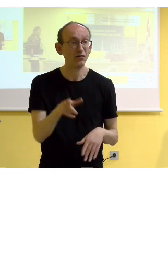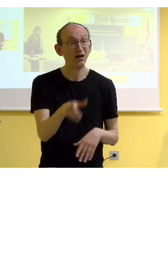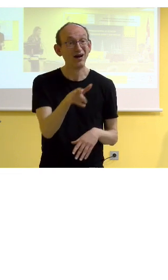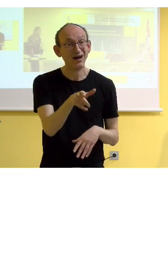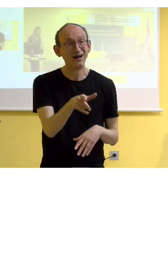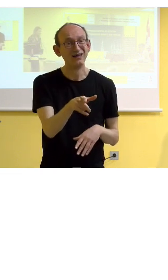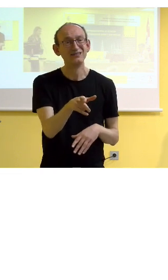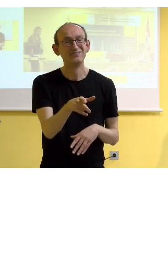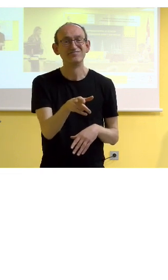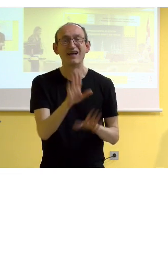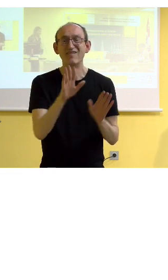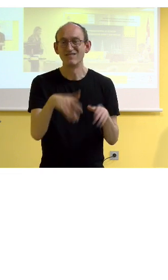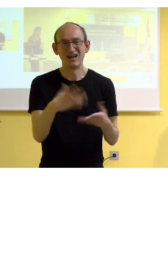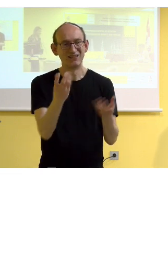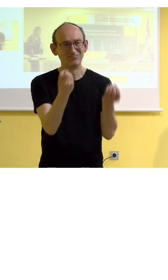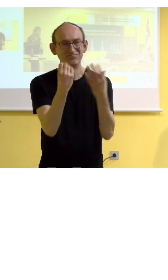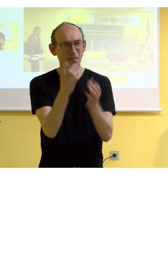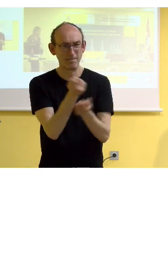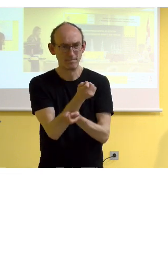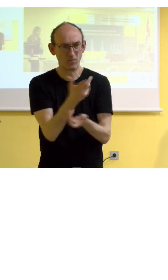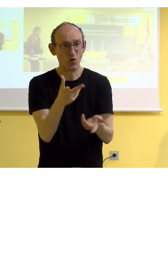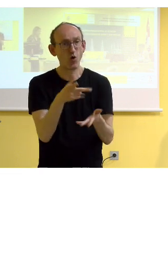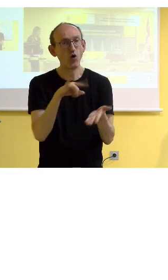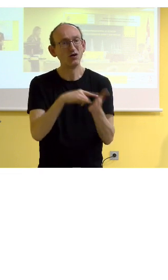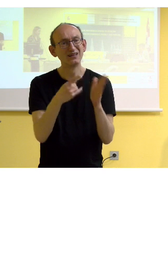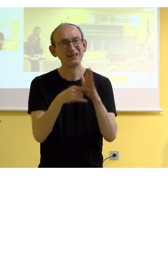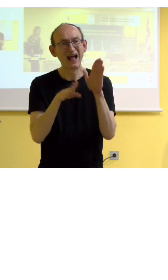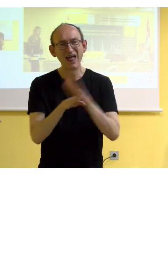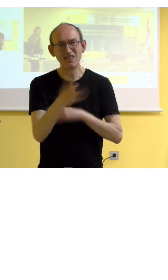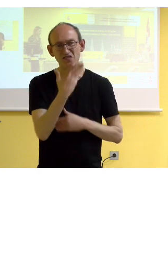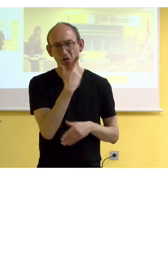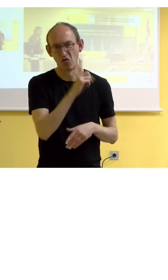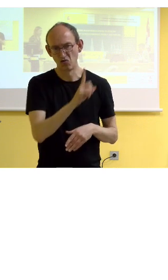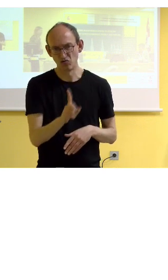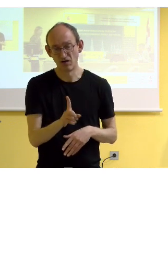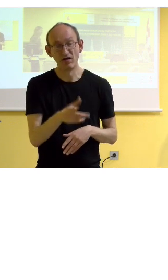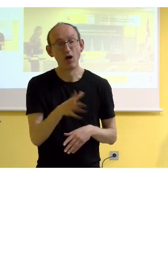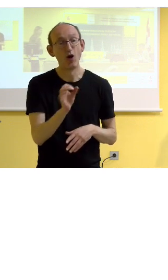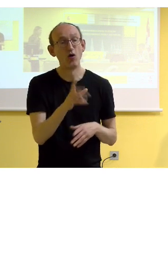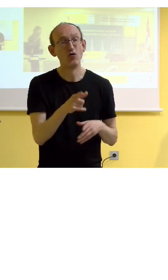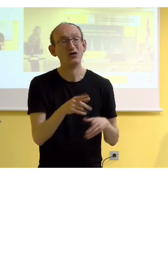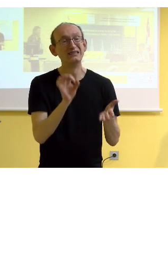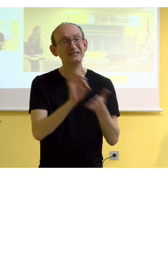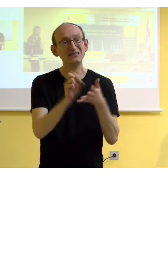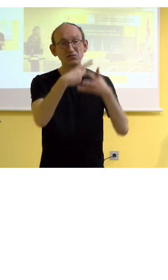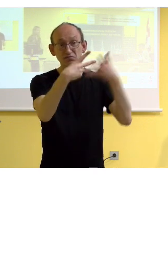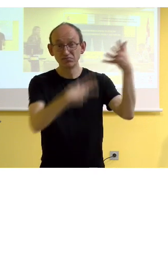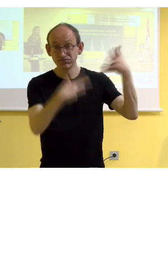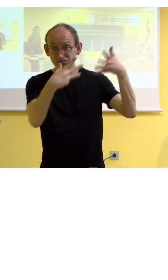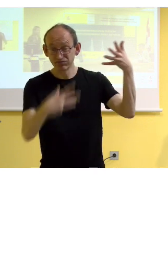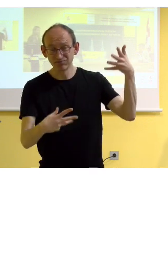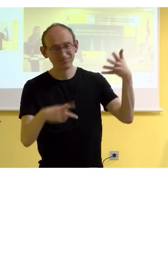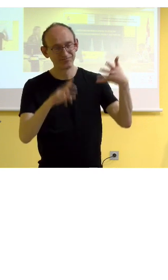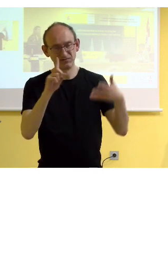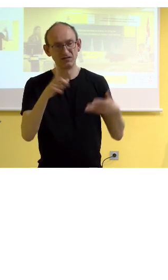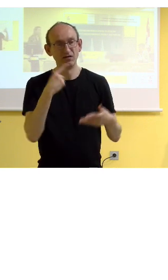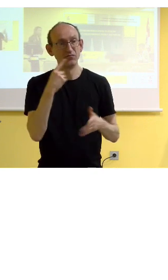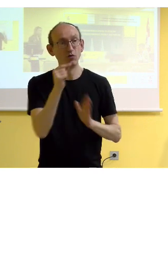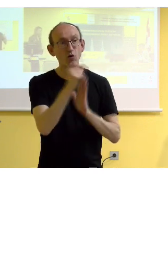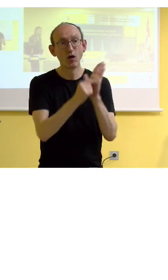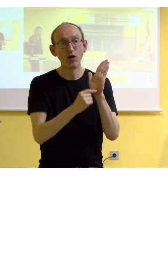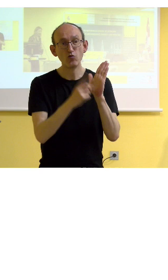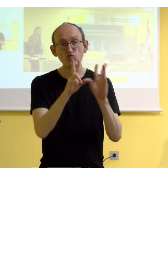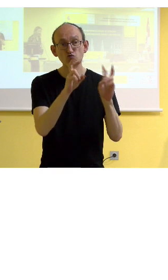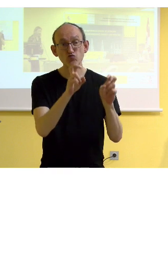no se informa y no se conoce el acceso a estas técnicas. Incluso la cartera, o sea, para que sepáis, los nuevos criterios